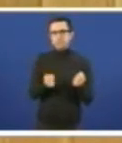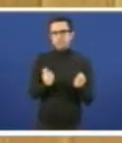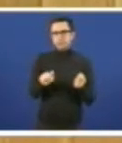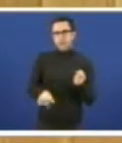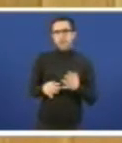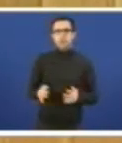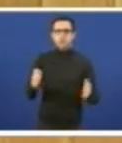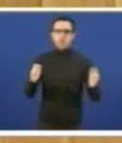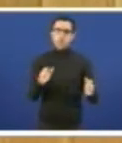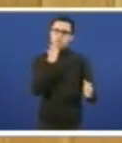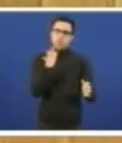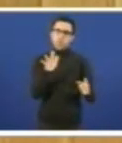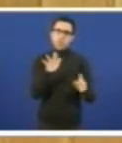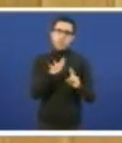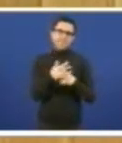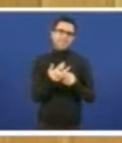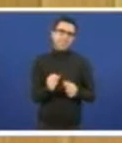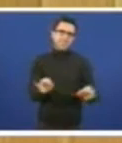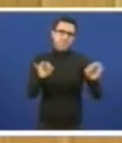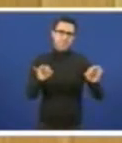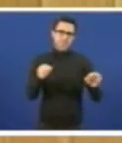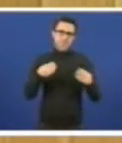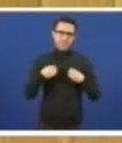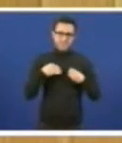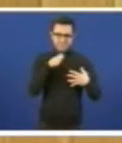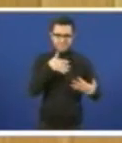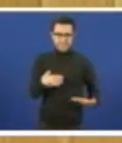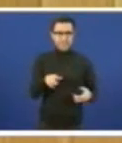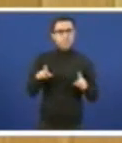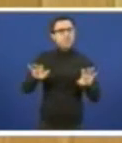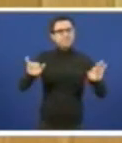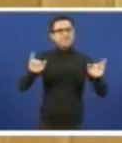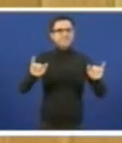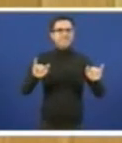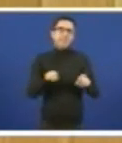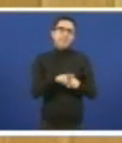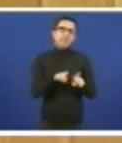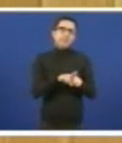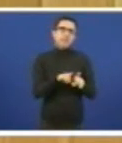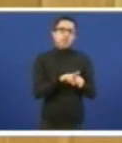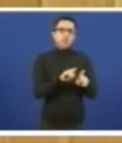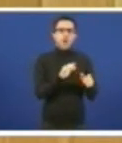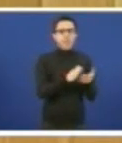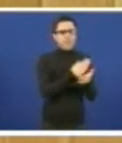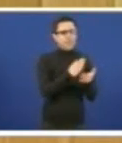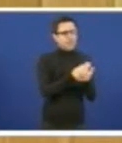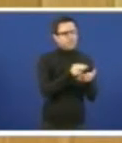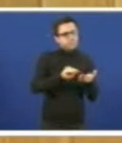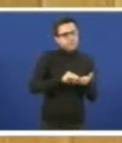no que vivimos, pero sí do recoñecemento e da posta en valor da obra e da figura de Rosalía de Castro.